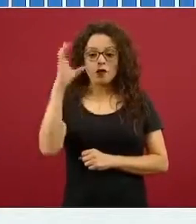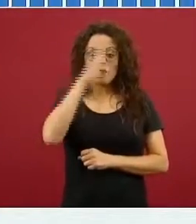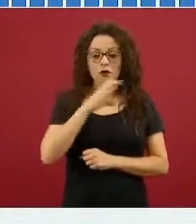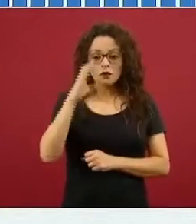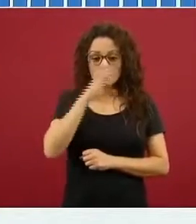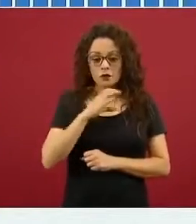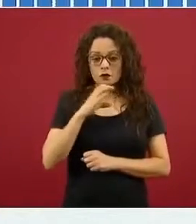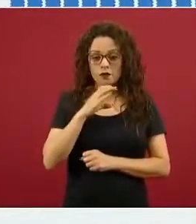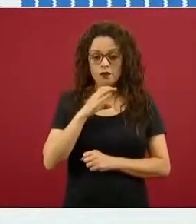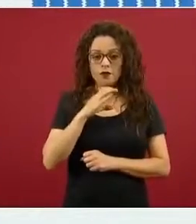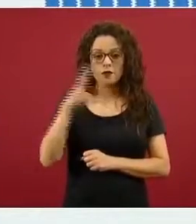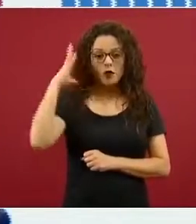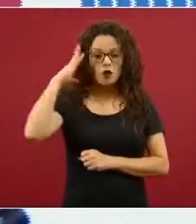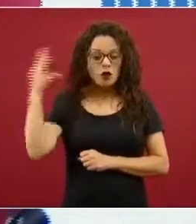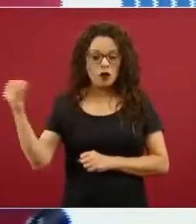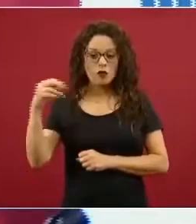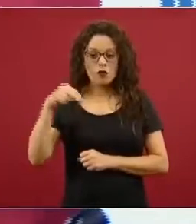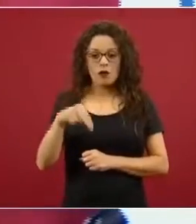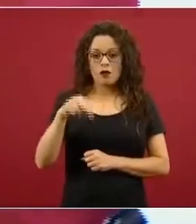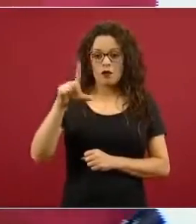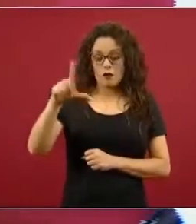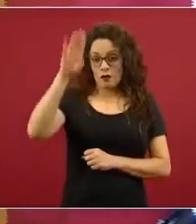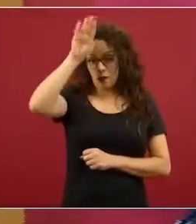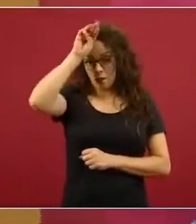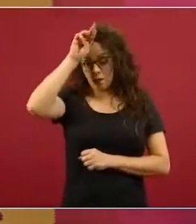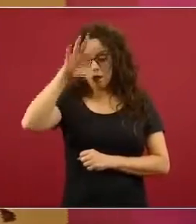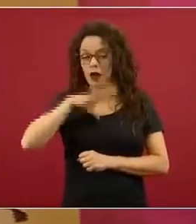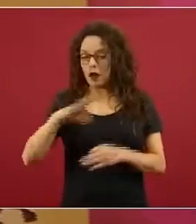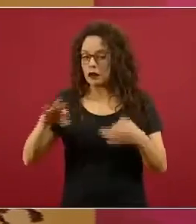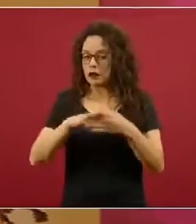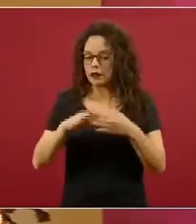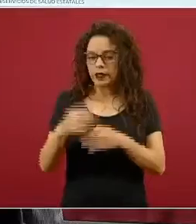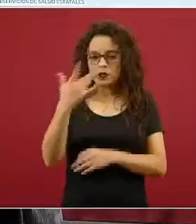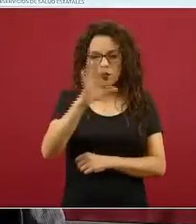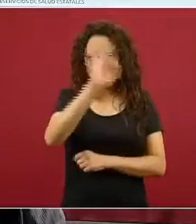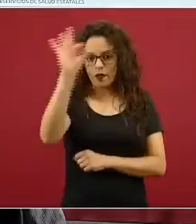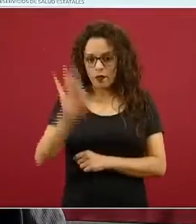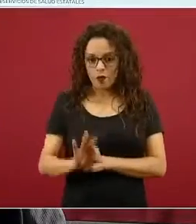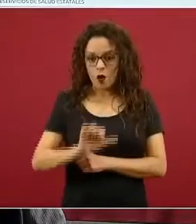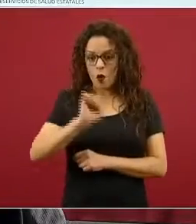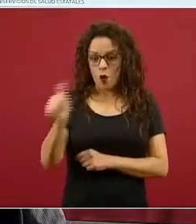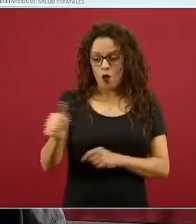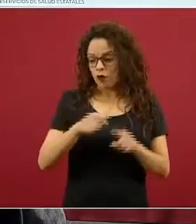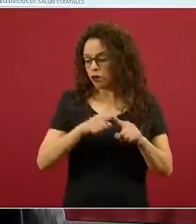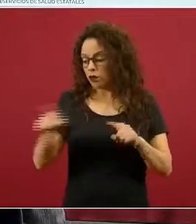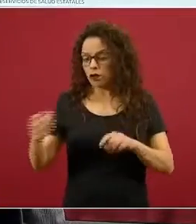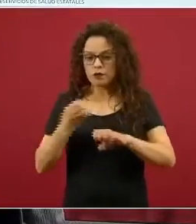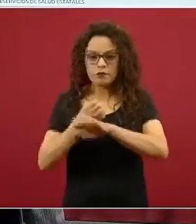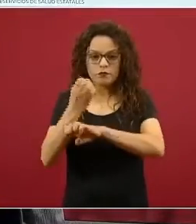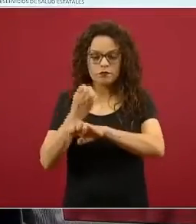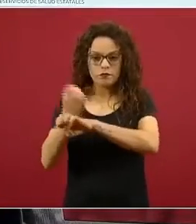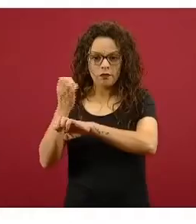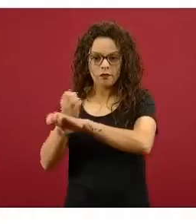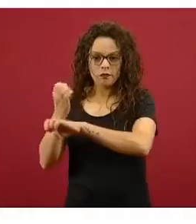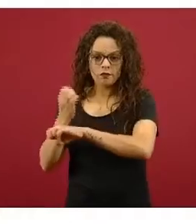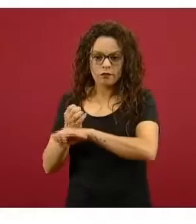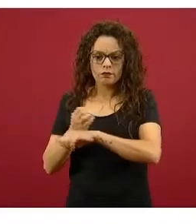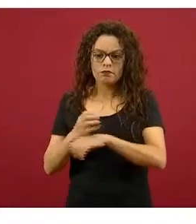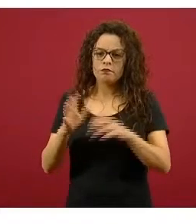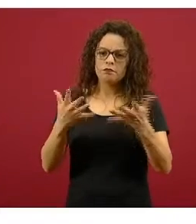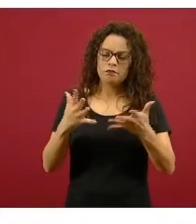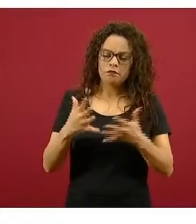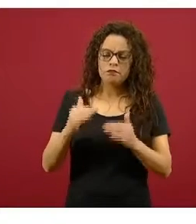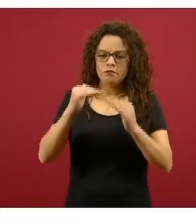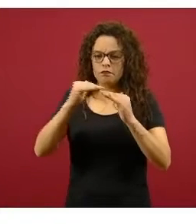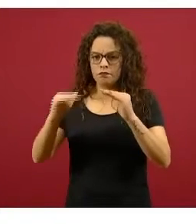Aguascalientes, Colima y Nuevo León están cerca de este 50%, y el resto de las entidades están